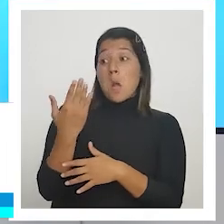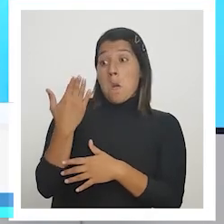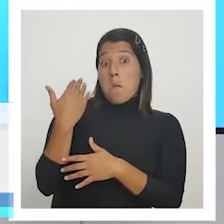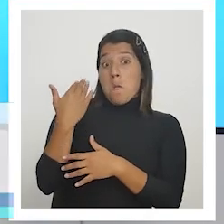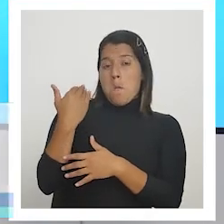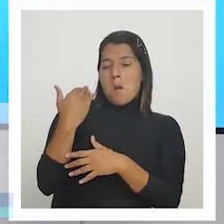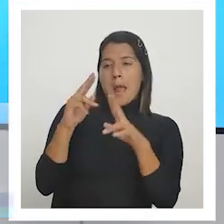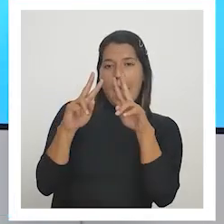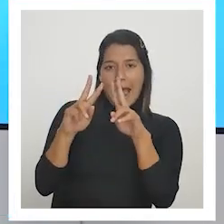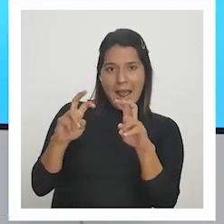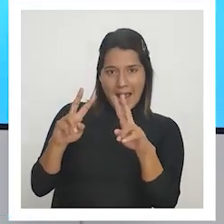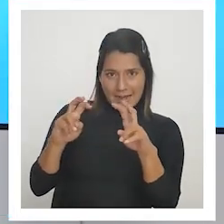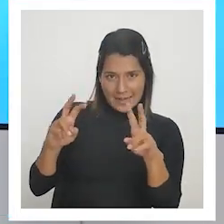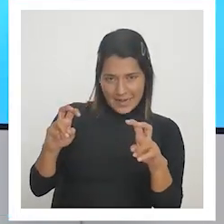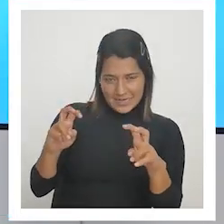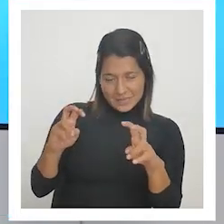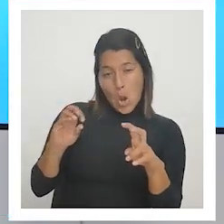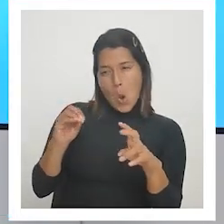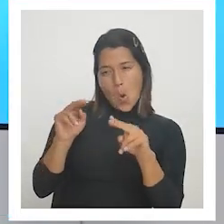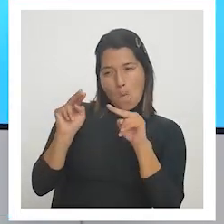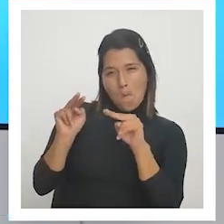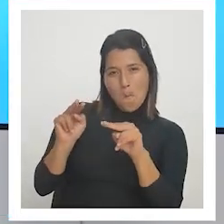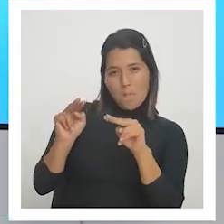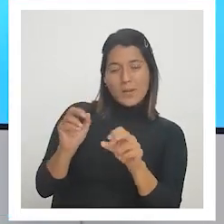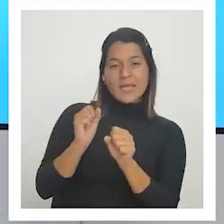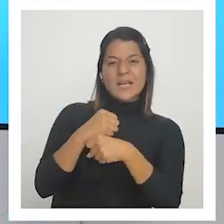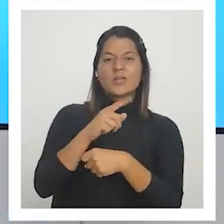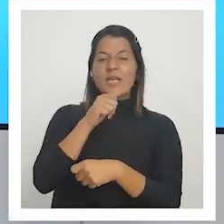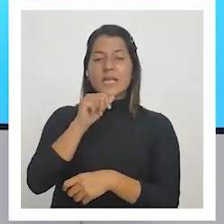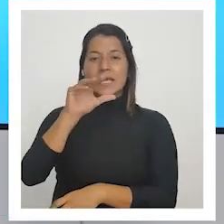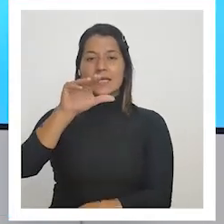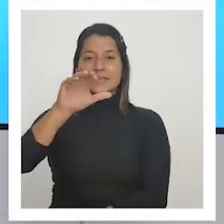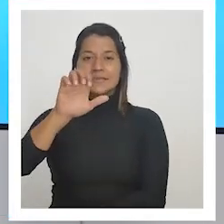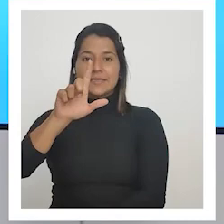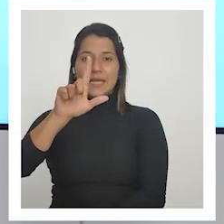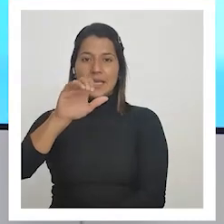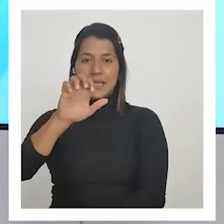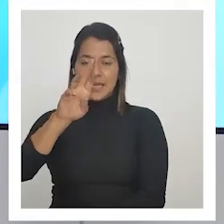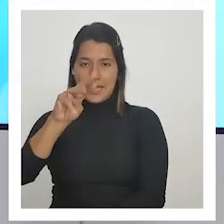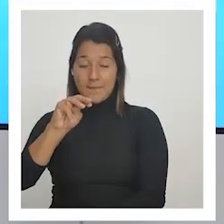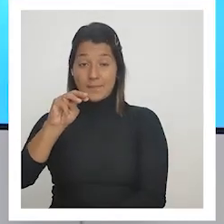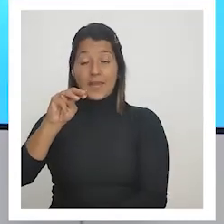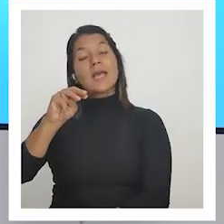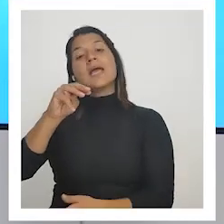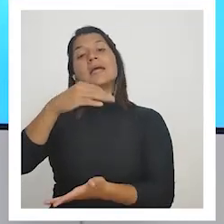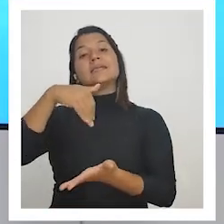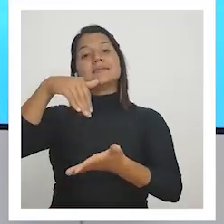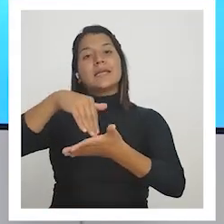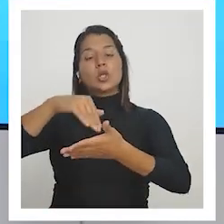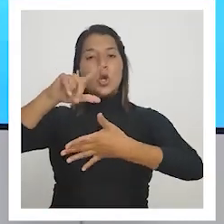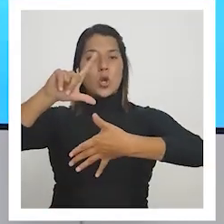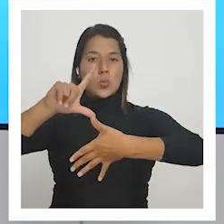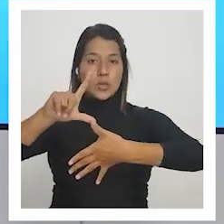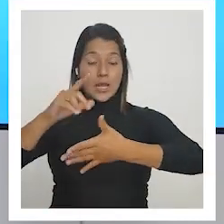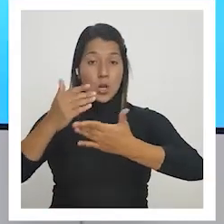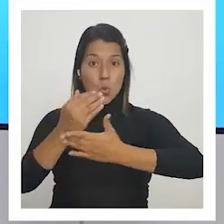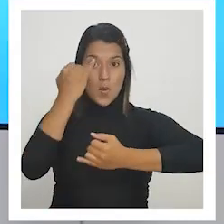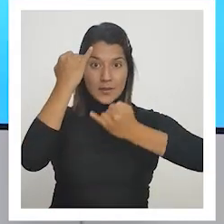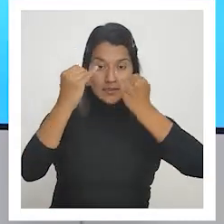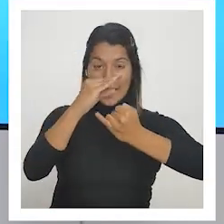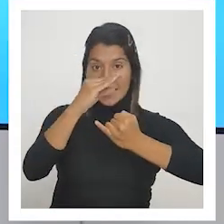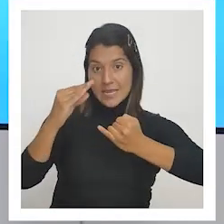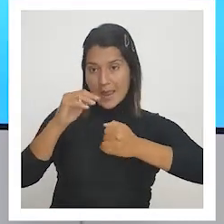que hizo el CELIEM, el Centro Latinoamericano de Innovación y Emprendimiento, en el